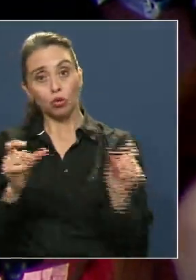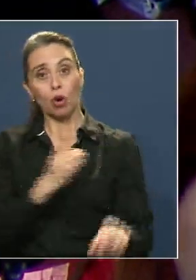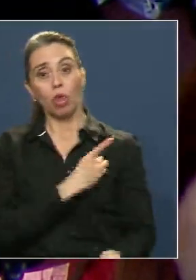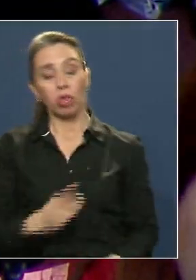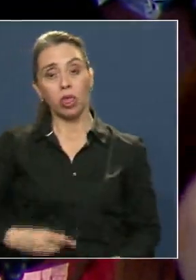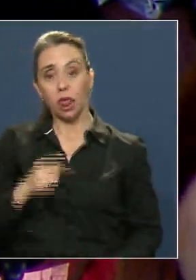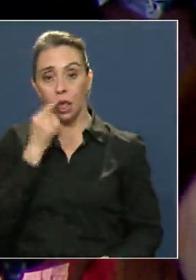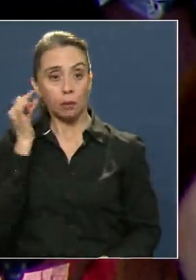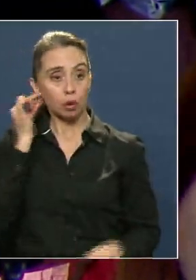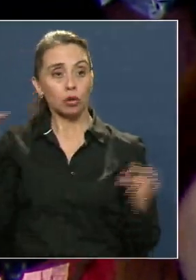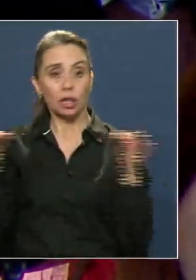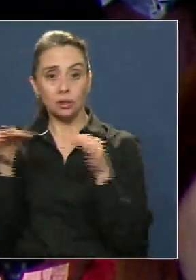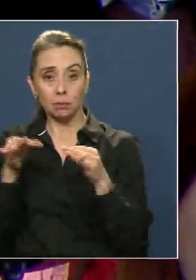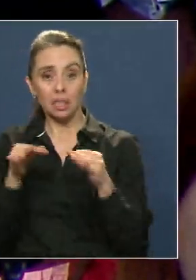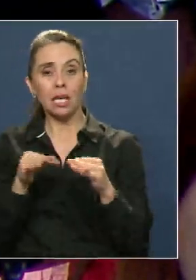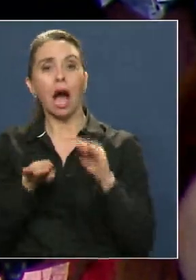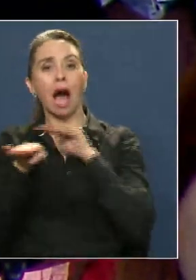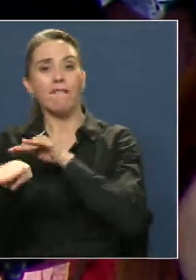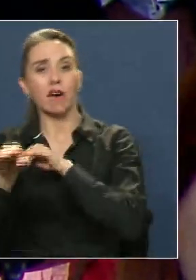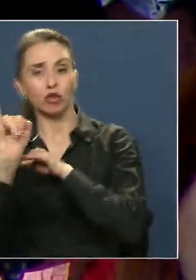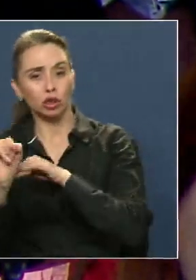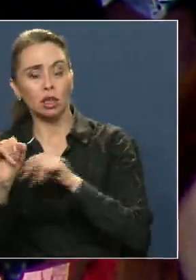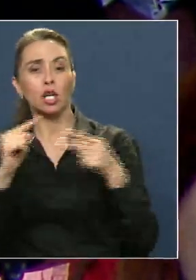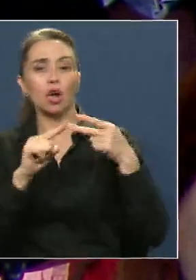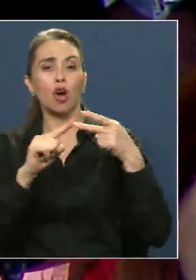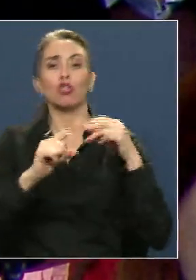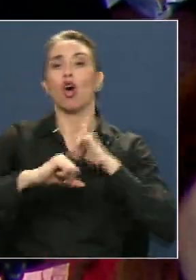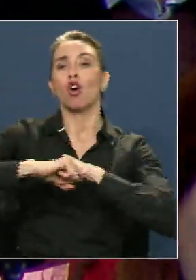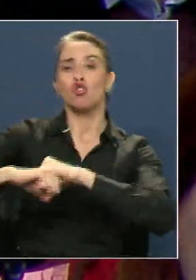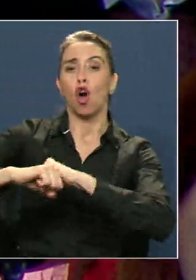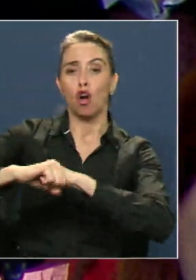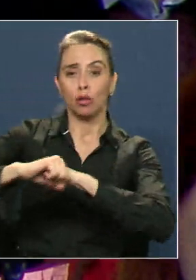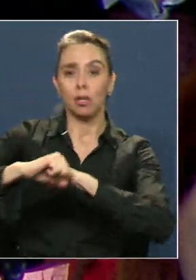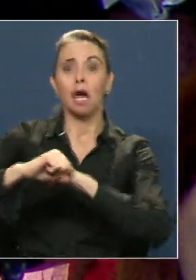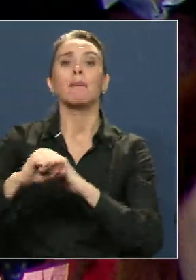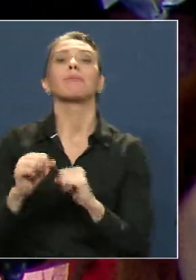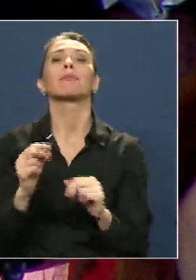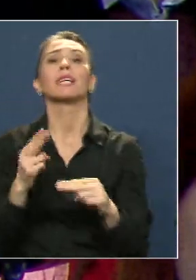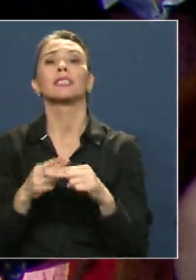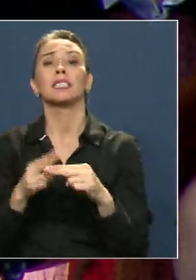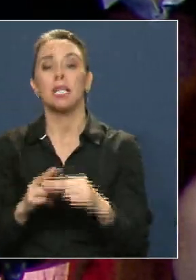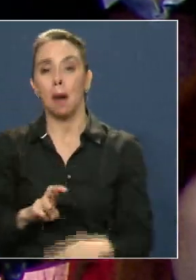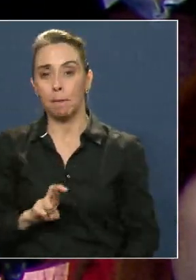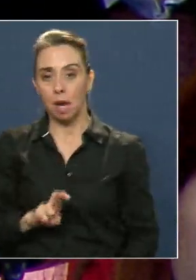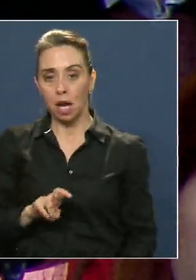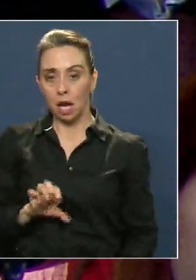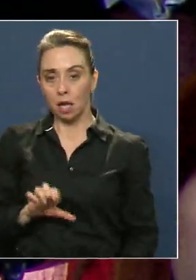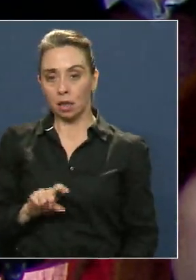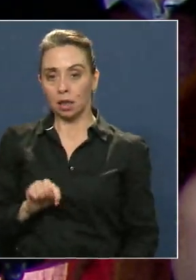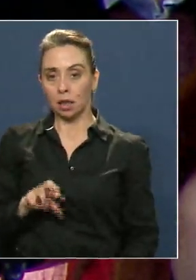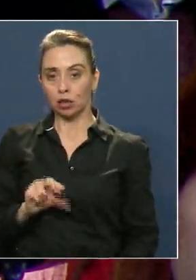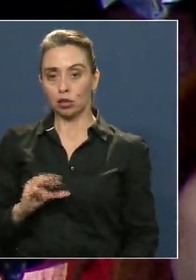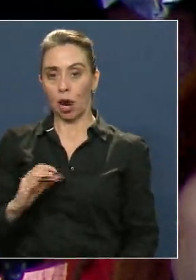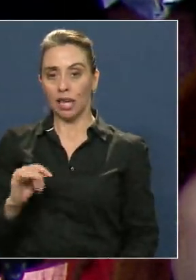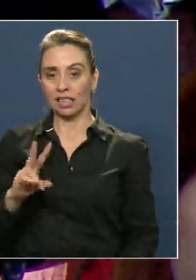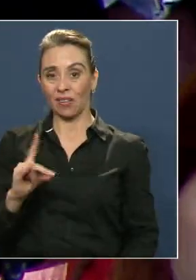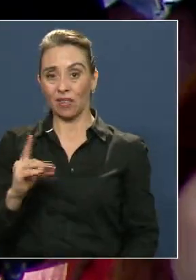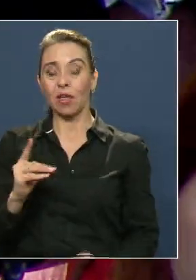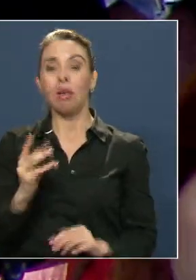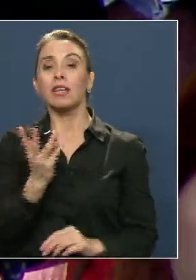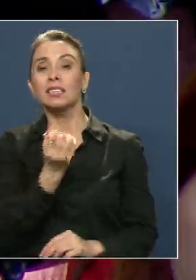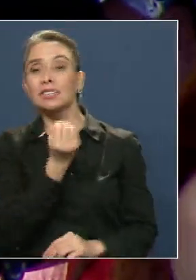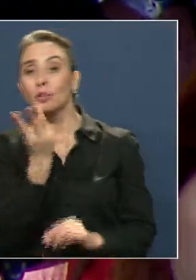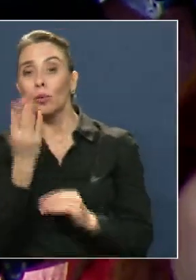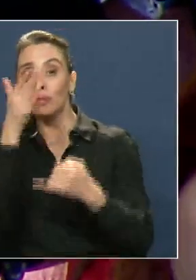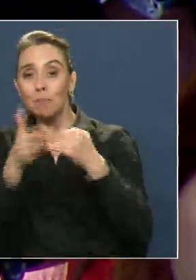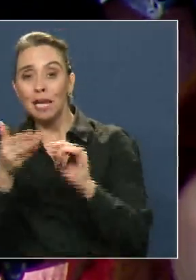argumentado a favor y en contra, es la cuestión respecto a la retroactividad. Y creo que es